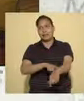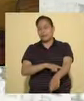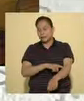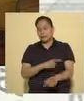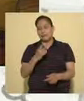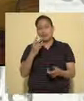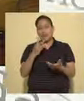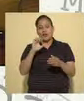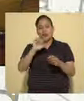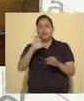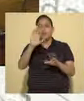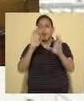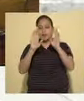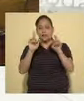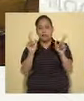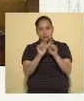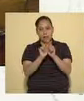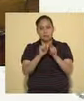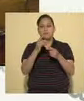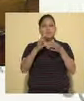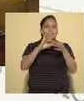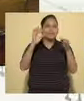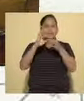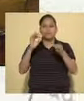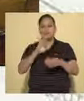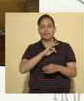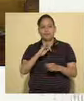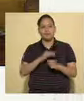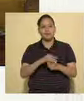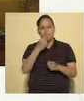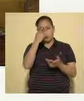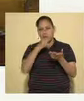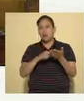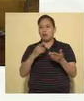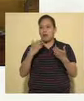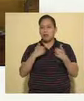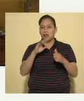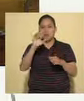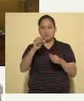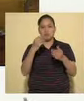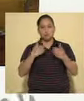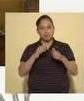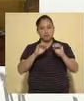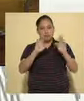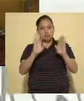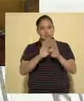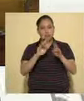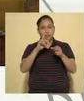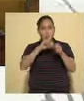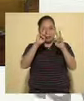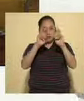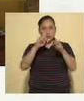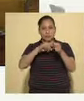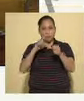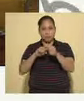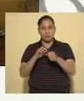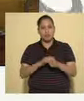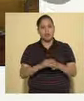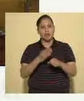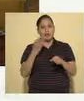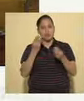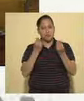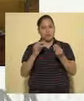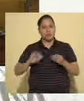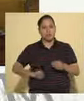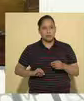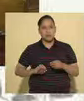algo que te puedes explayar mucho, pero bueno, yo creo que nos quedó todos muy claro toda esta teoría del color, que es muy interesante.